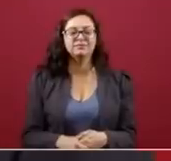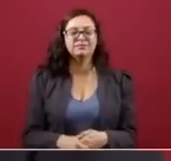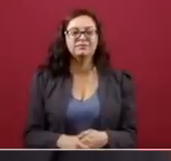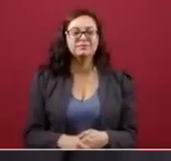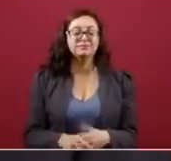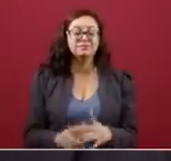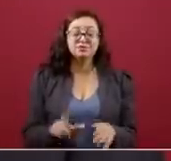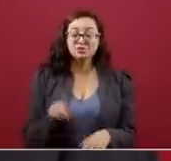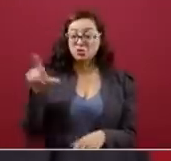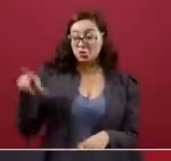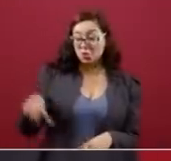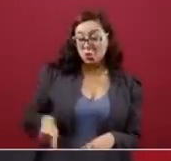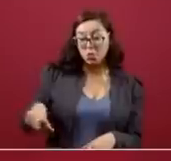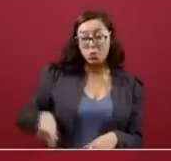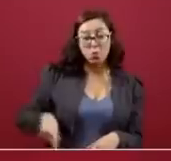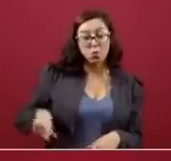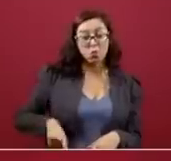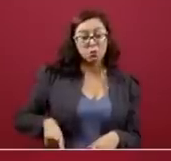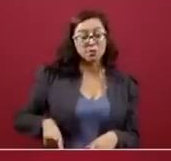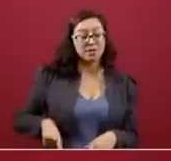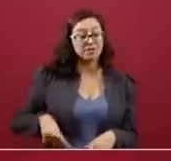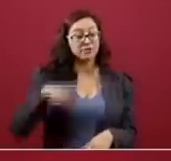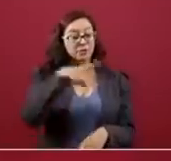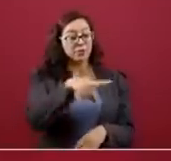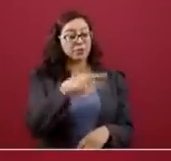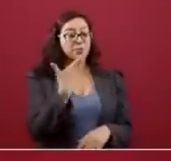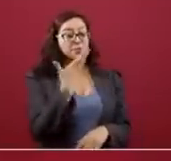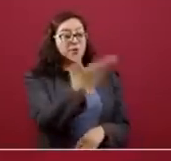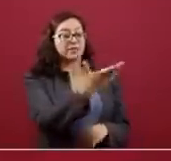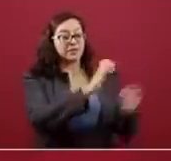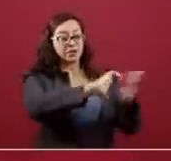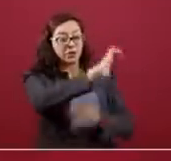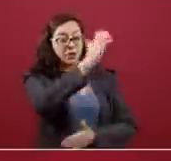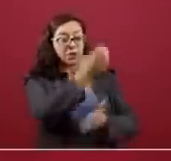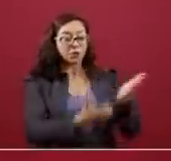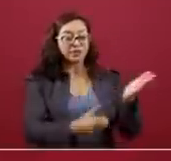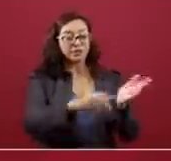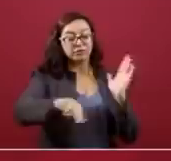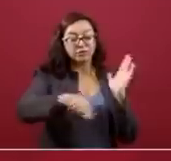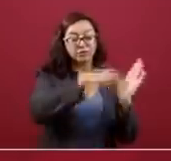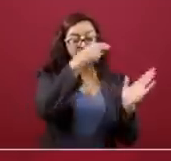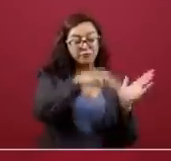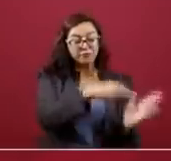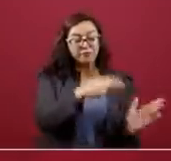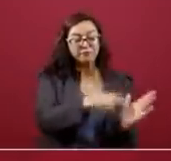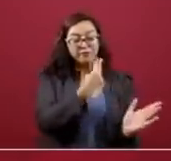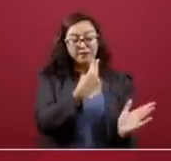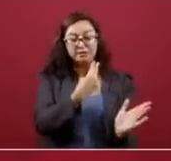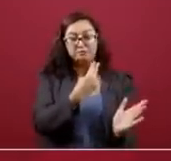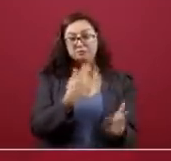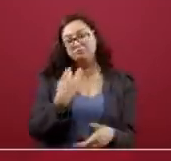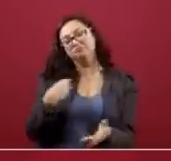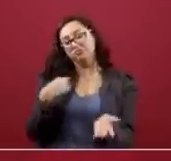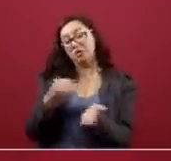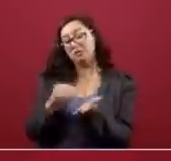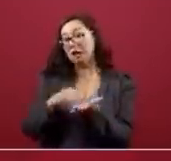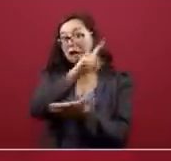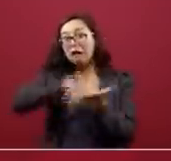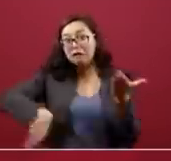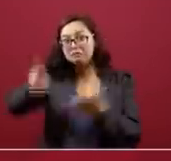lo sigue haciendo porque no se pueden cancelar de la noche a la mañana los contratos.